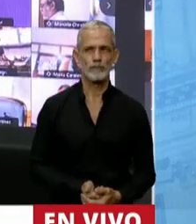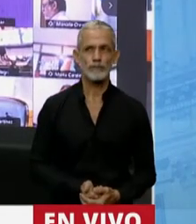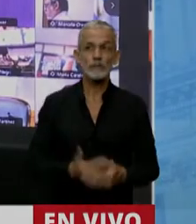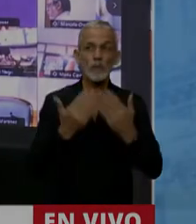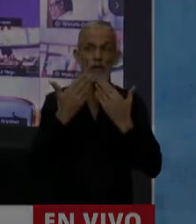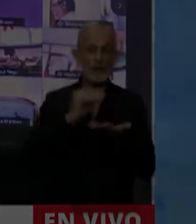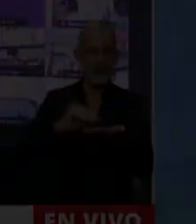Gracias, diputada.